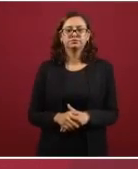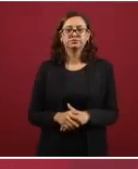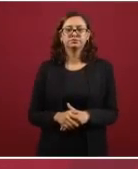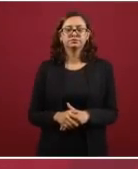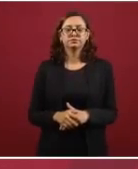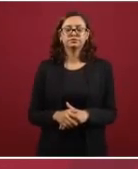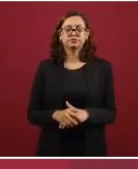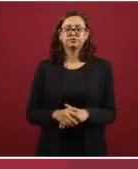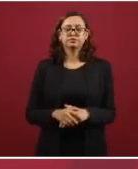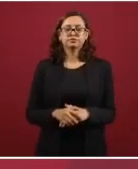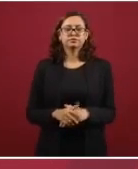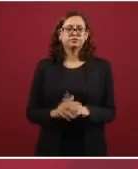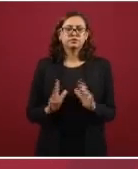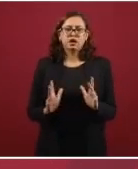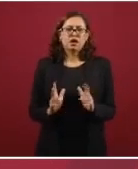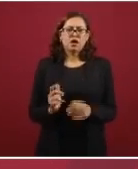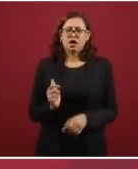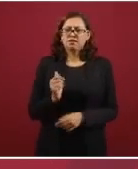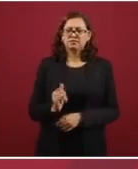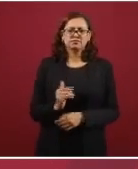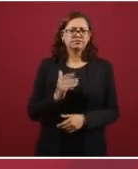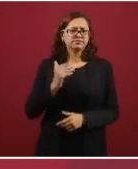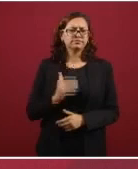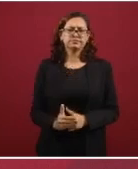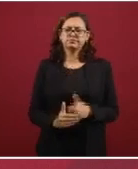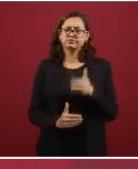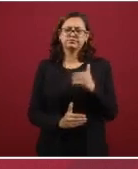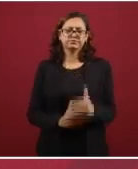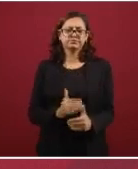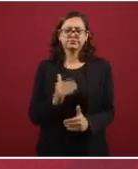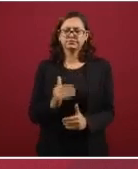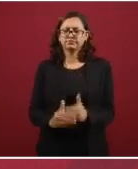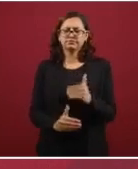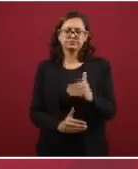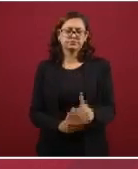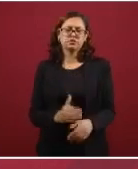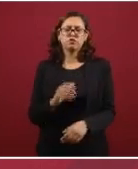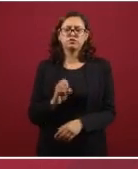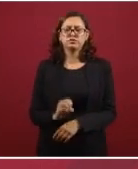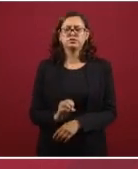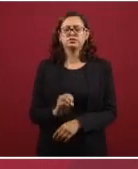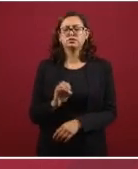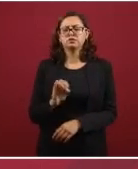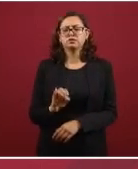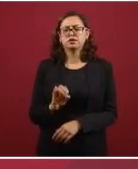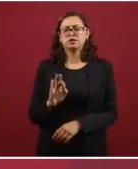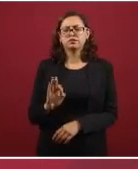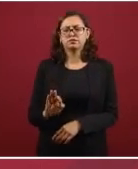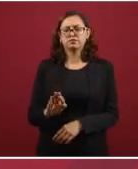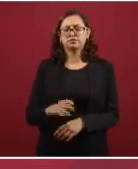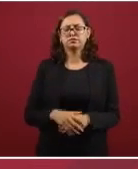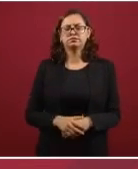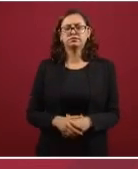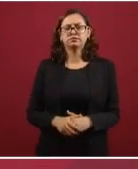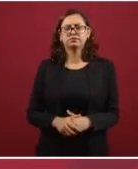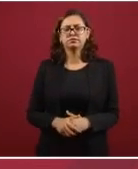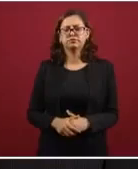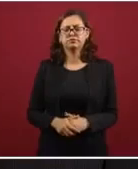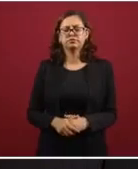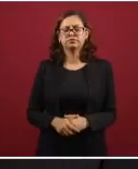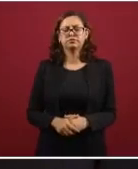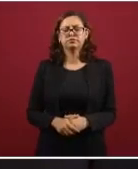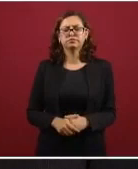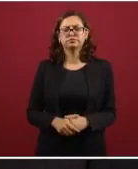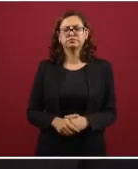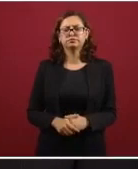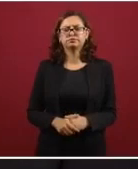es un procedimiento que sigue esta Oficina de Inteligencia Financiera. Otra